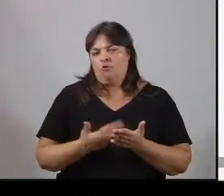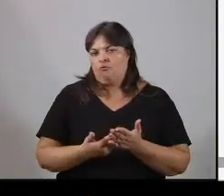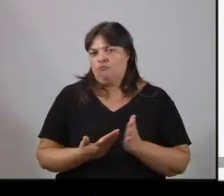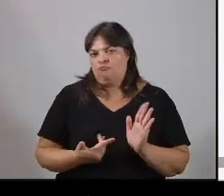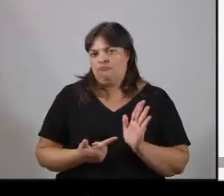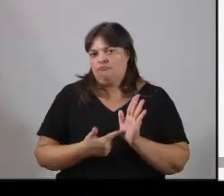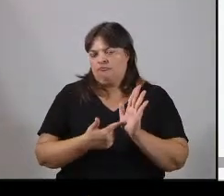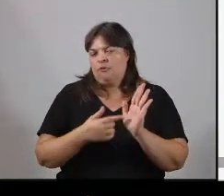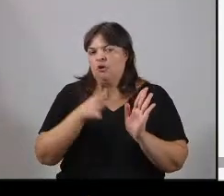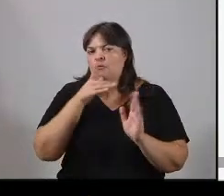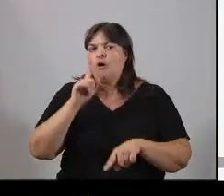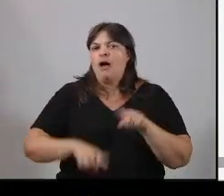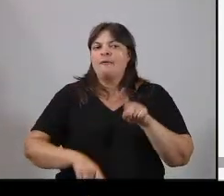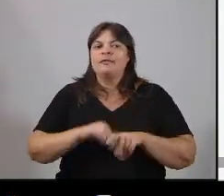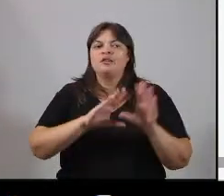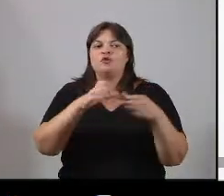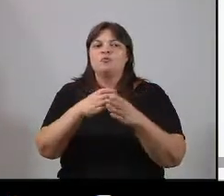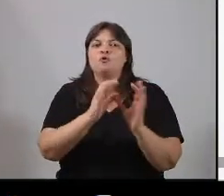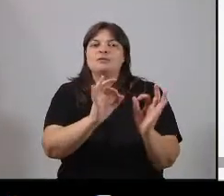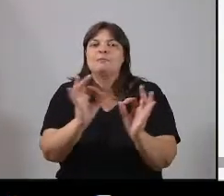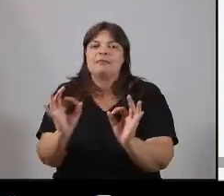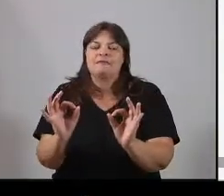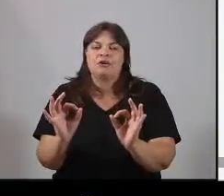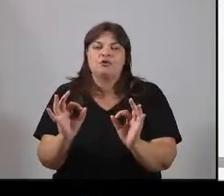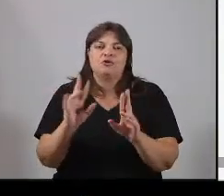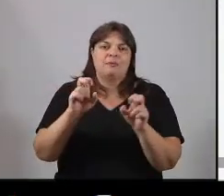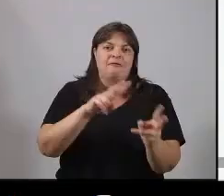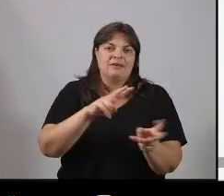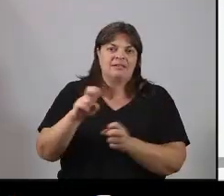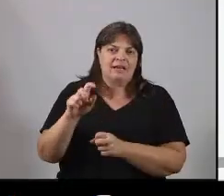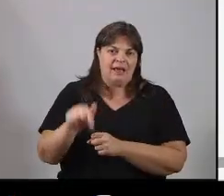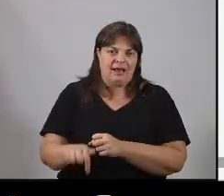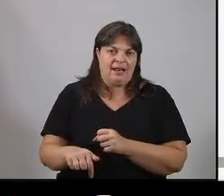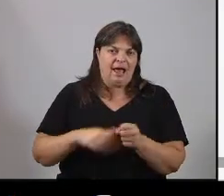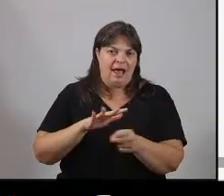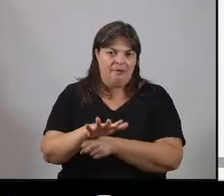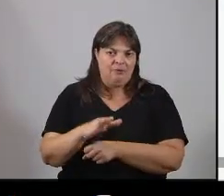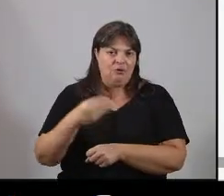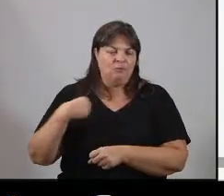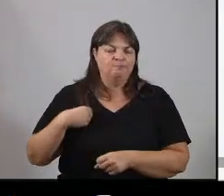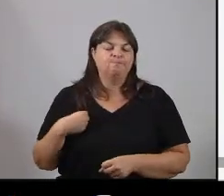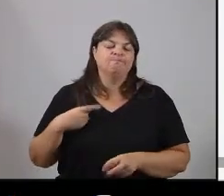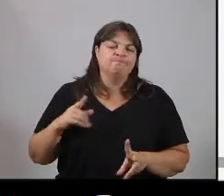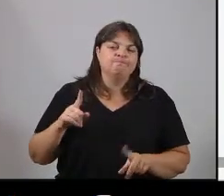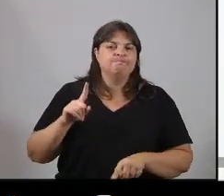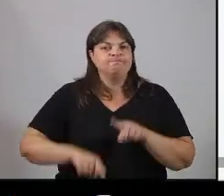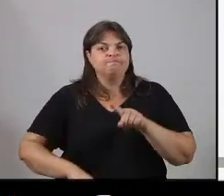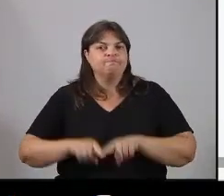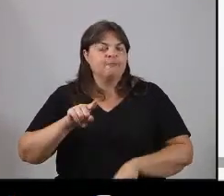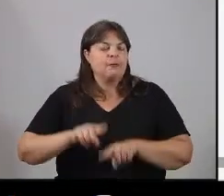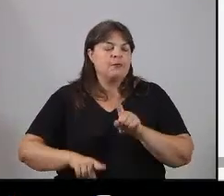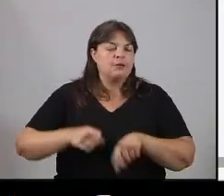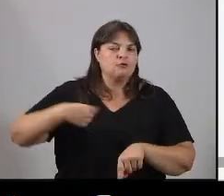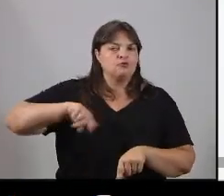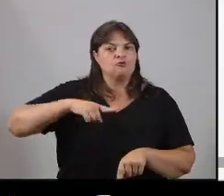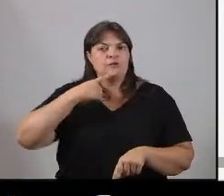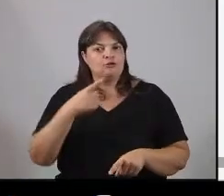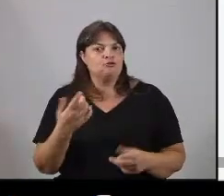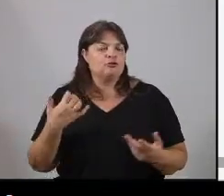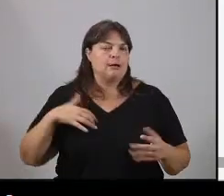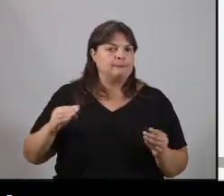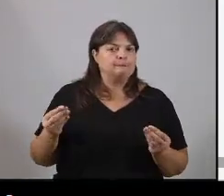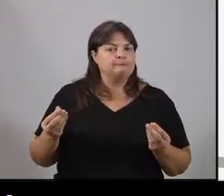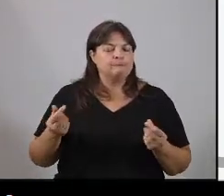por determinados grupos en materia fiscal en este ámbito, bueno, pues por supuesto que ya lo hemos dicho y vamos